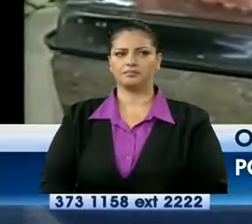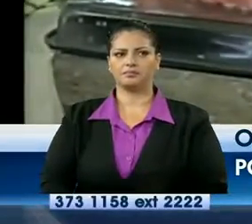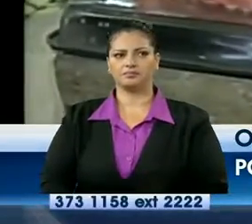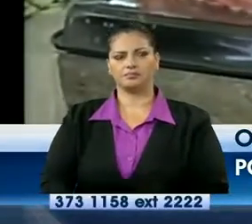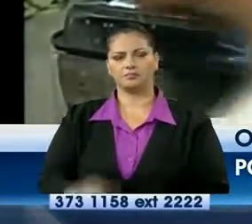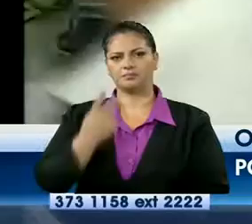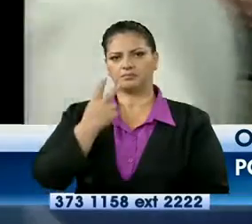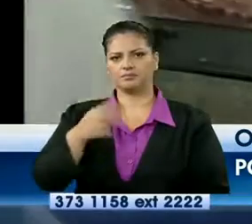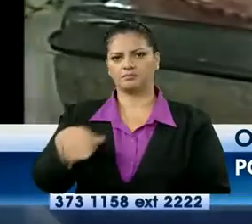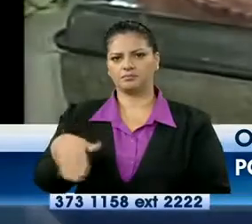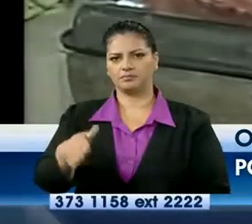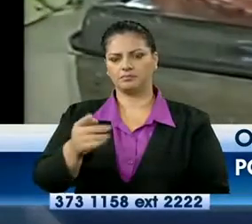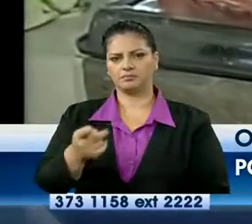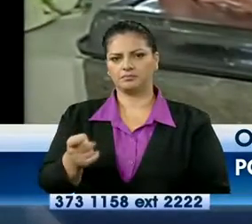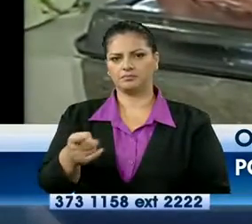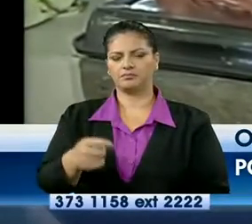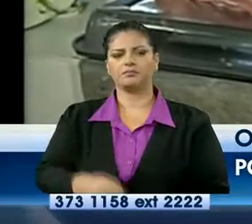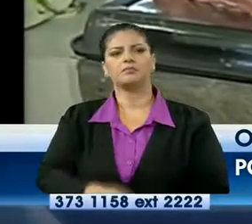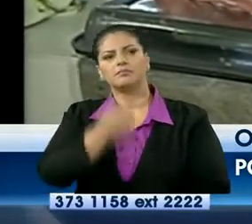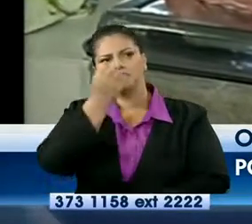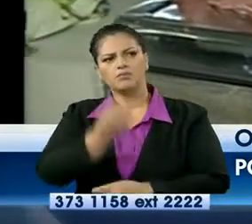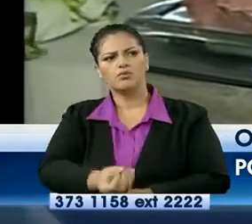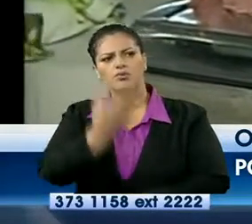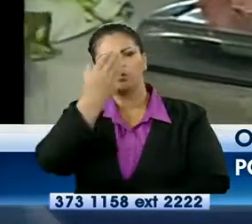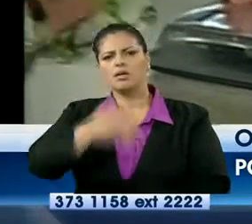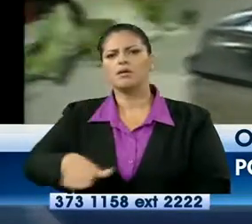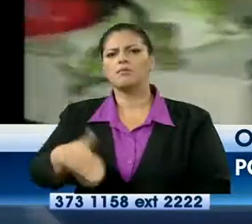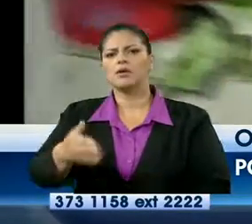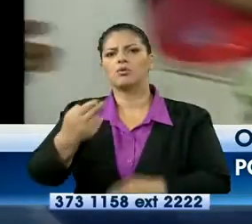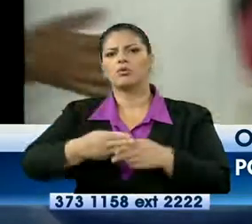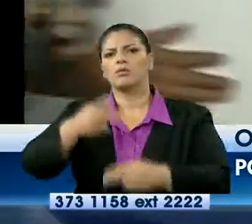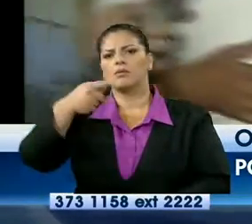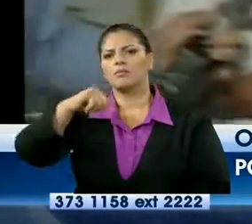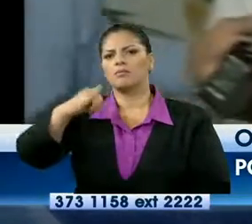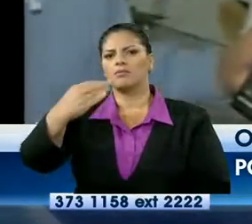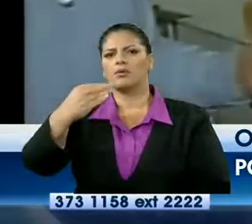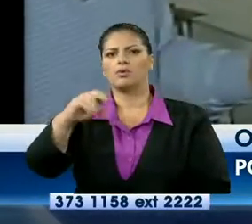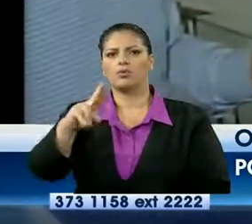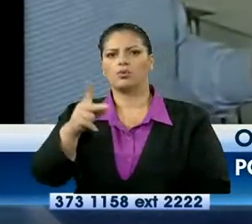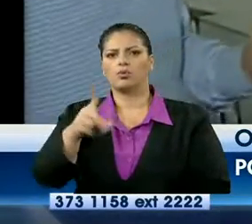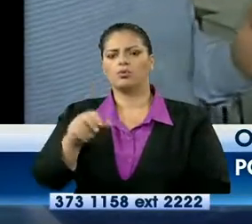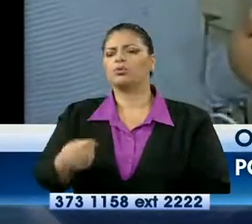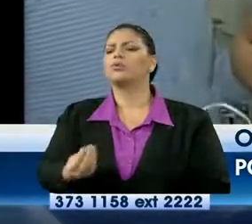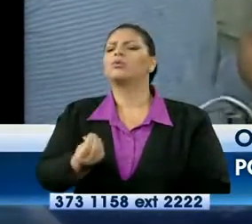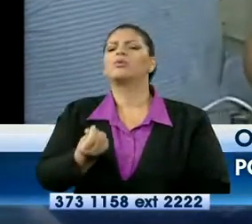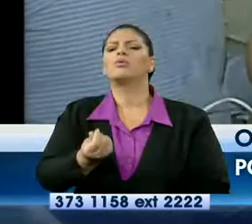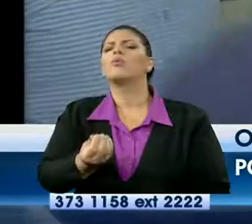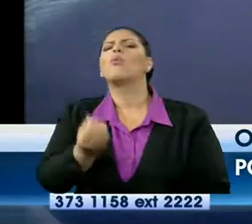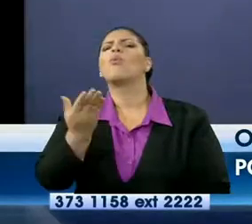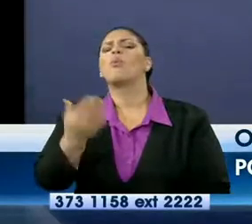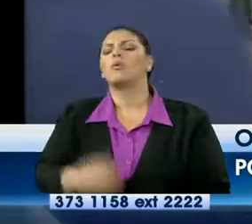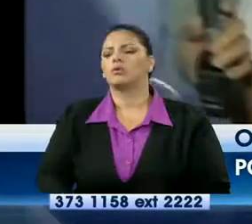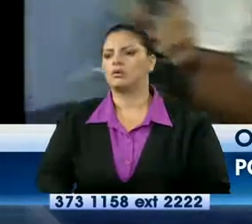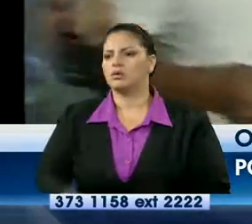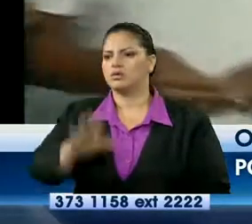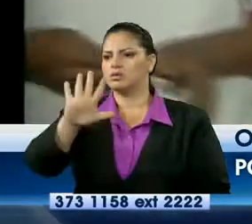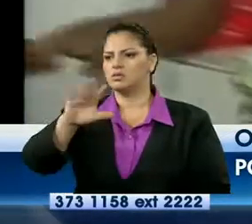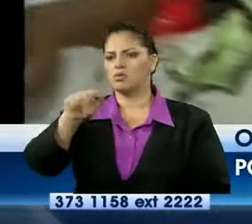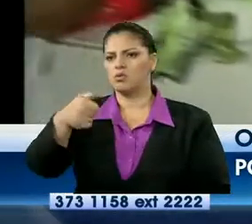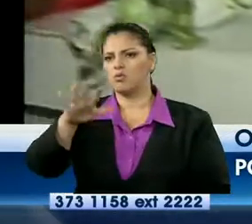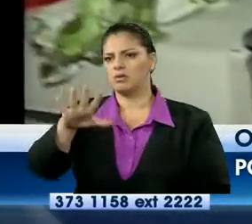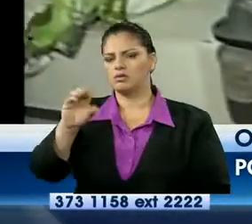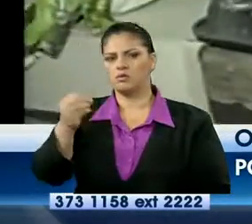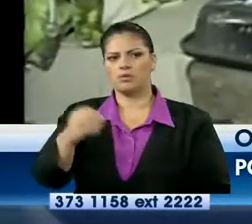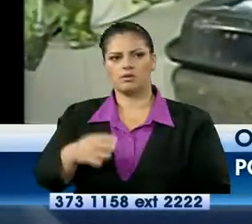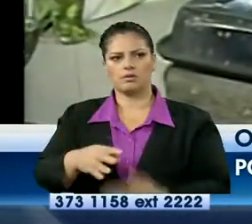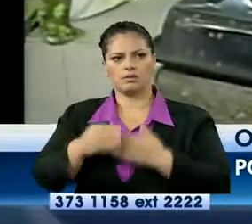aquí. Caballero, buenos días. ¿A cómo está la libra del picudo? A 5.50 está ahorita. 5.50. 5.50. ¿Y si es en